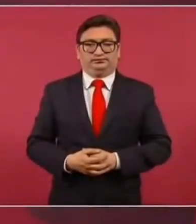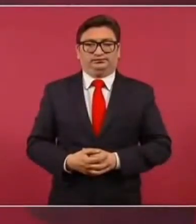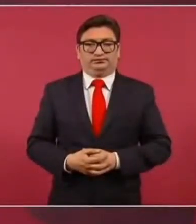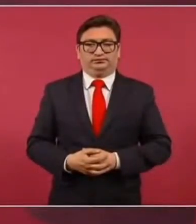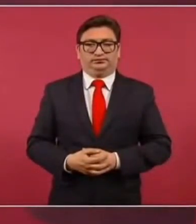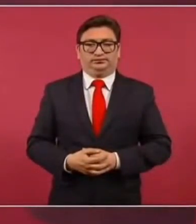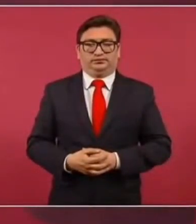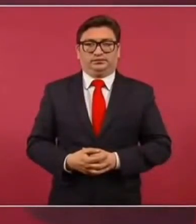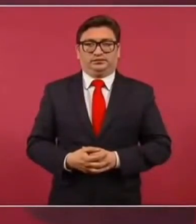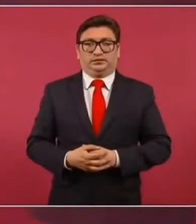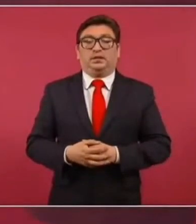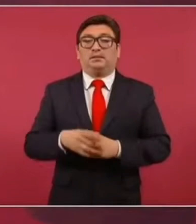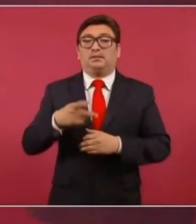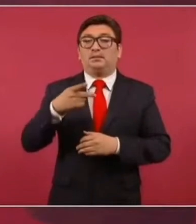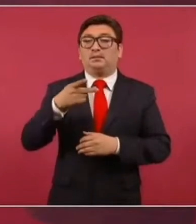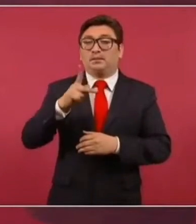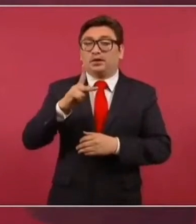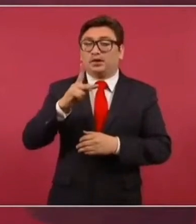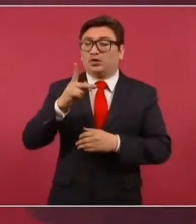No se atienden las causas.